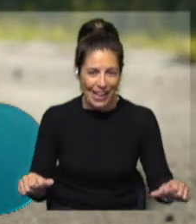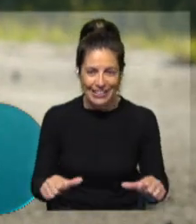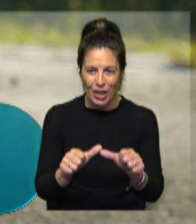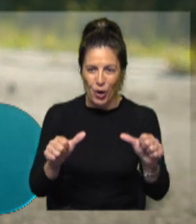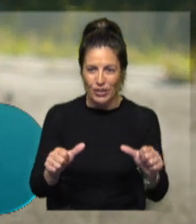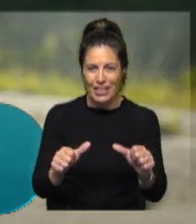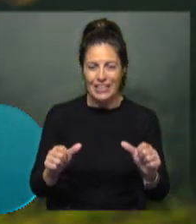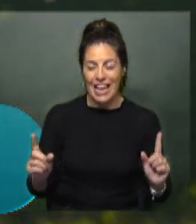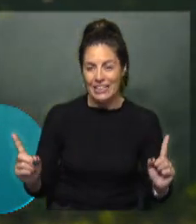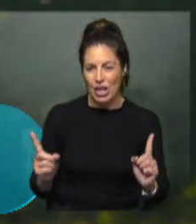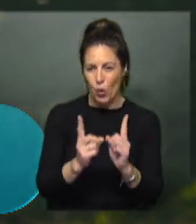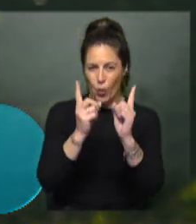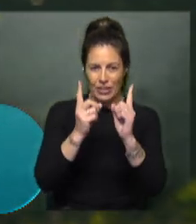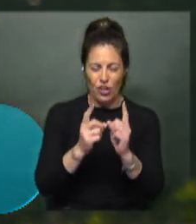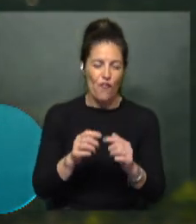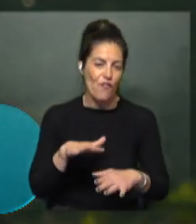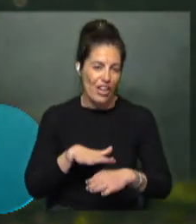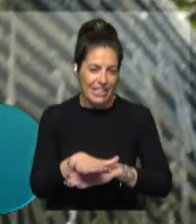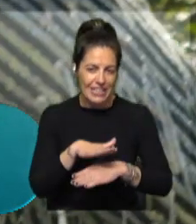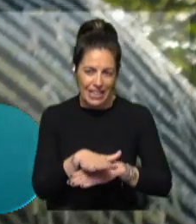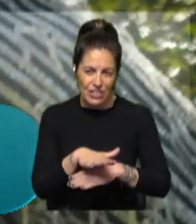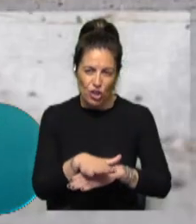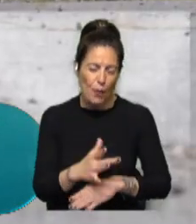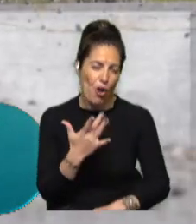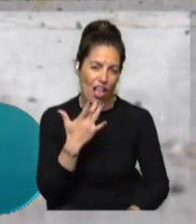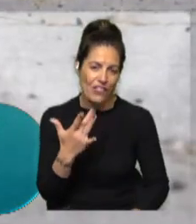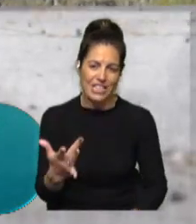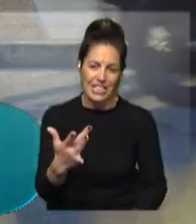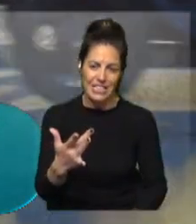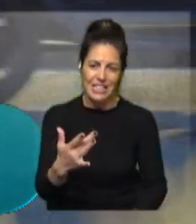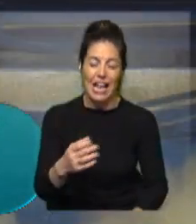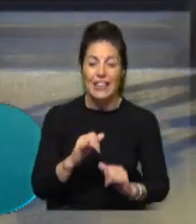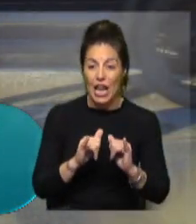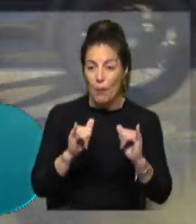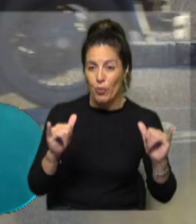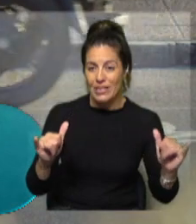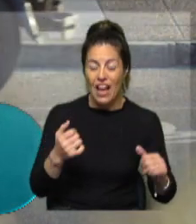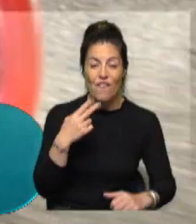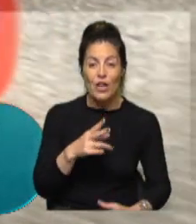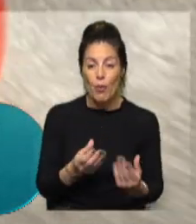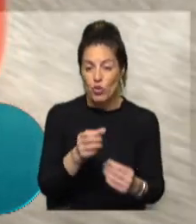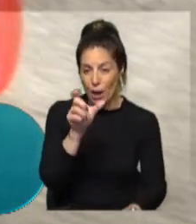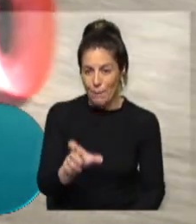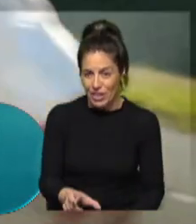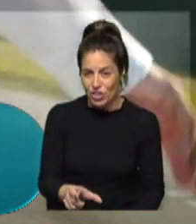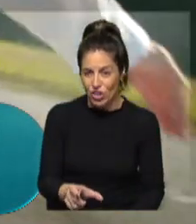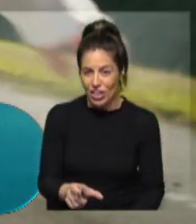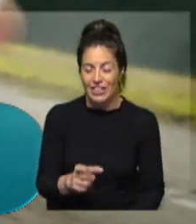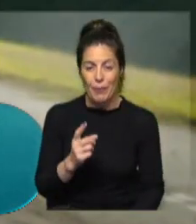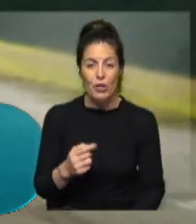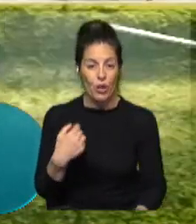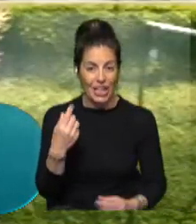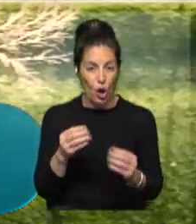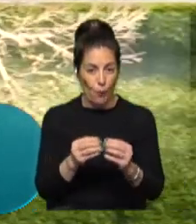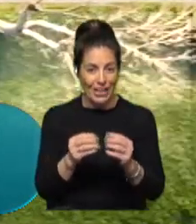encuentro. Felicitaciones por la estética, felicitaciones por la belleza de ese spot en la que vemos, bueno, mucha gente, que estaba Julio del Río también, aparte de nuestra compañera